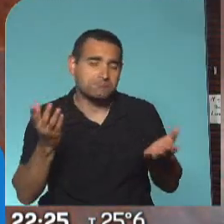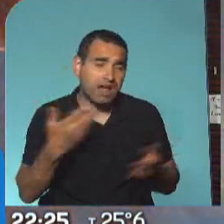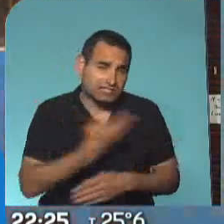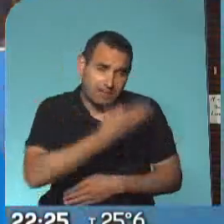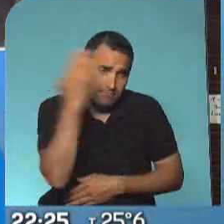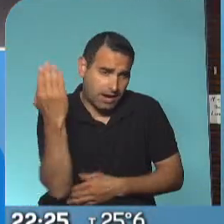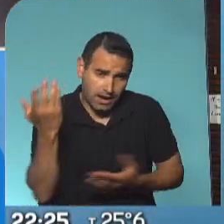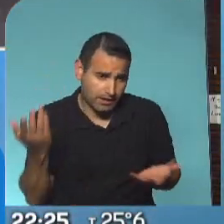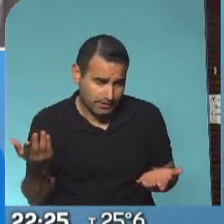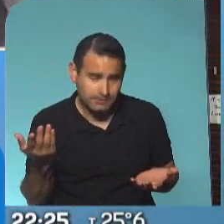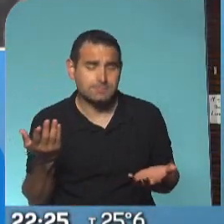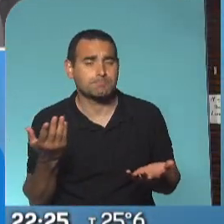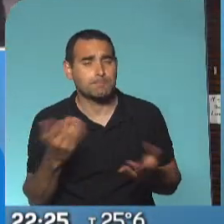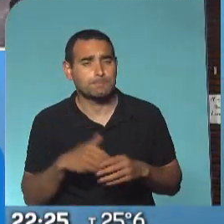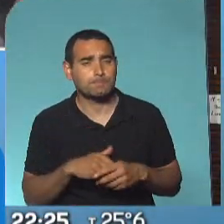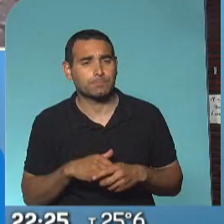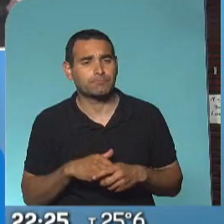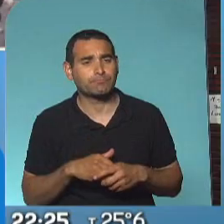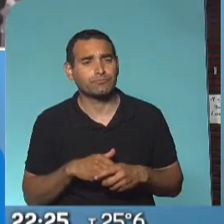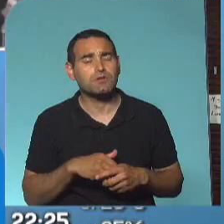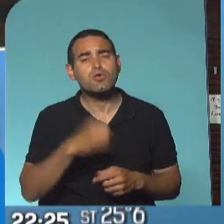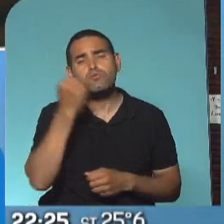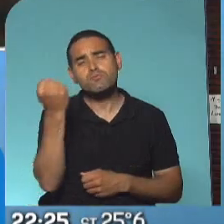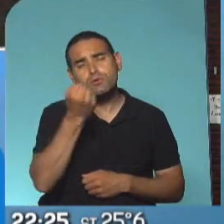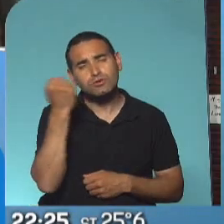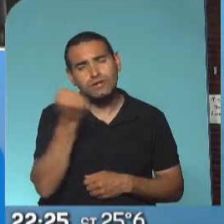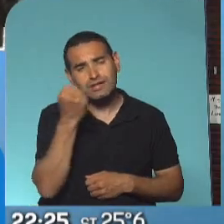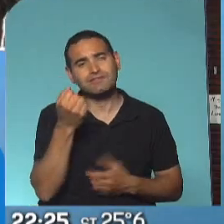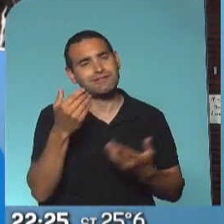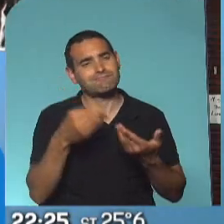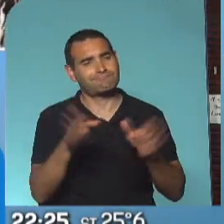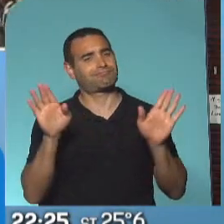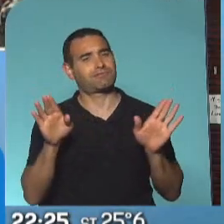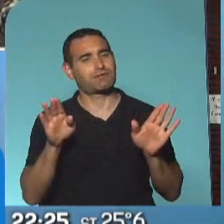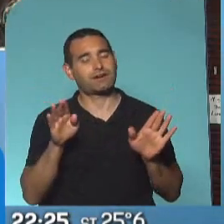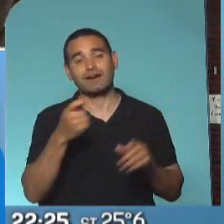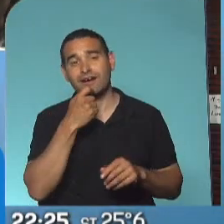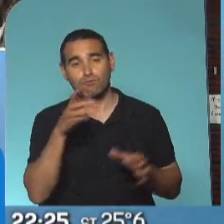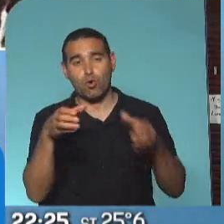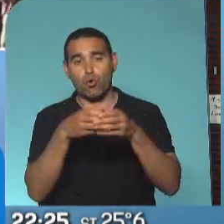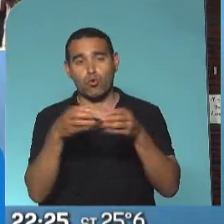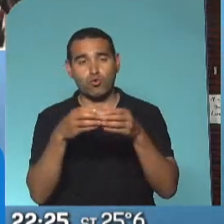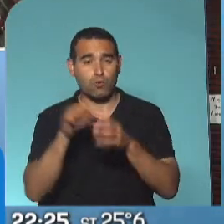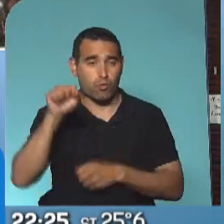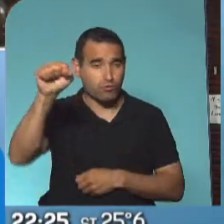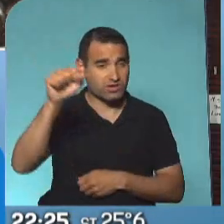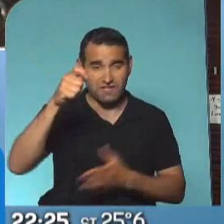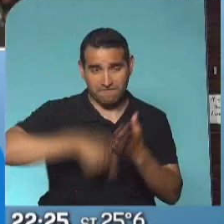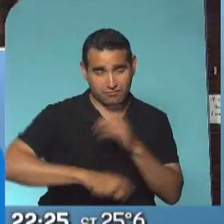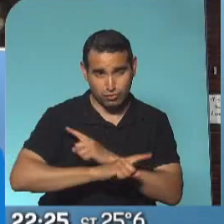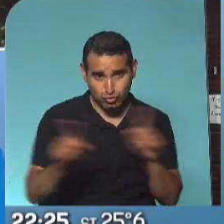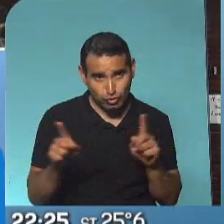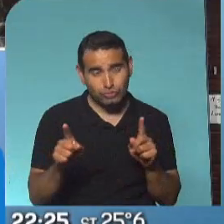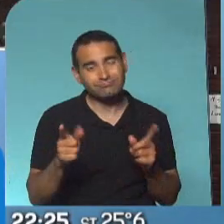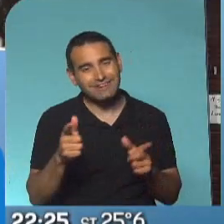Asamblea Constituyente. Es importante ampliar la mayoría, ¿no? Hubo actores como el Partido Comunista que no llegó a firmar, digo, para